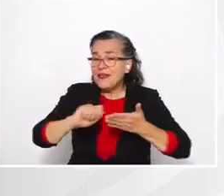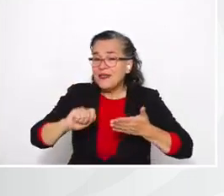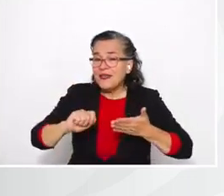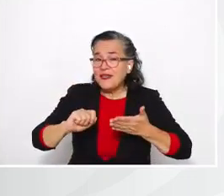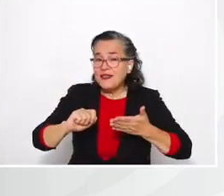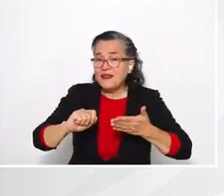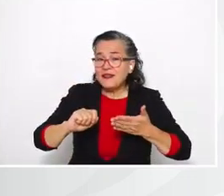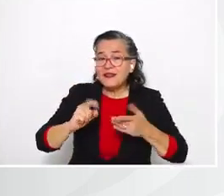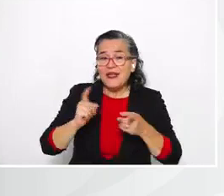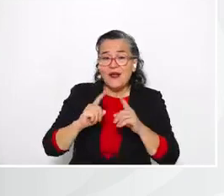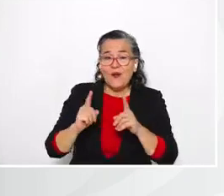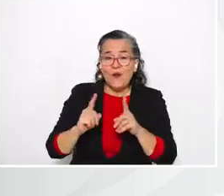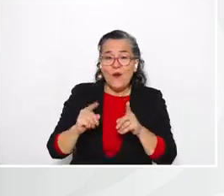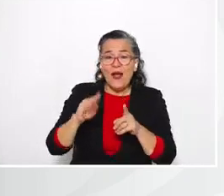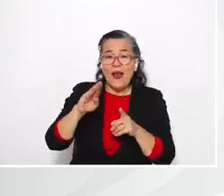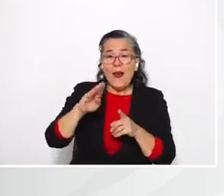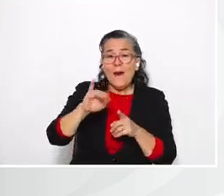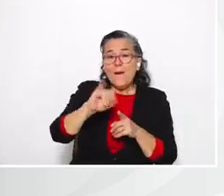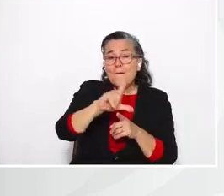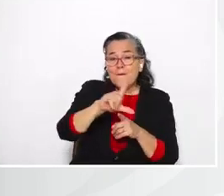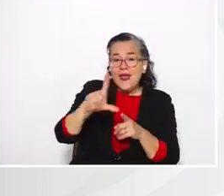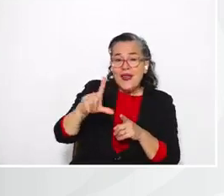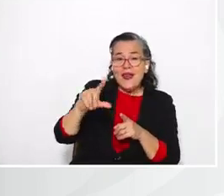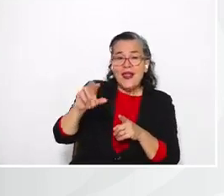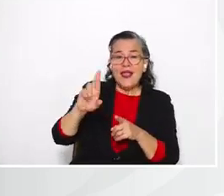Regrets de Josquin des Prez,